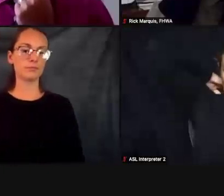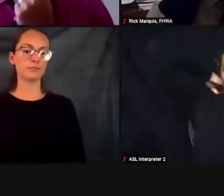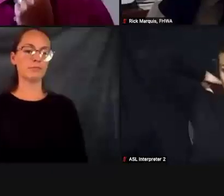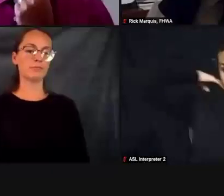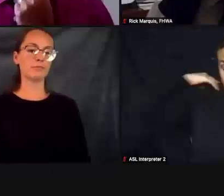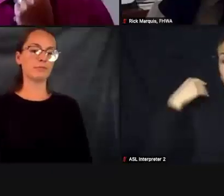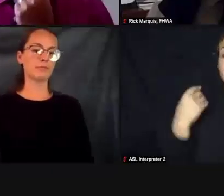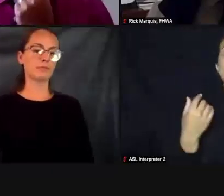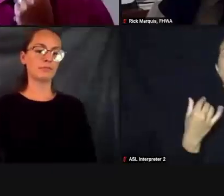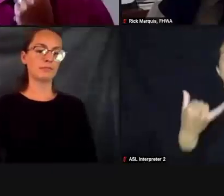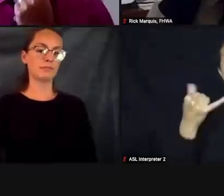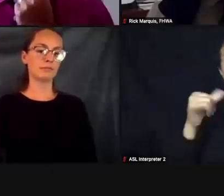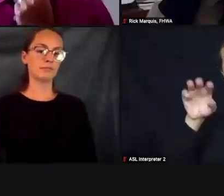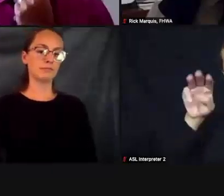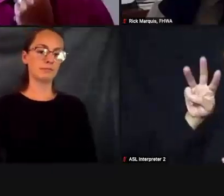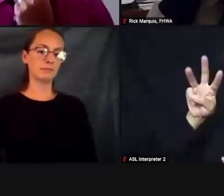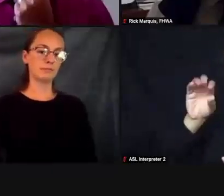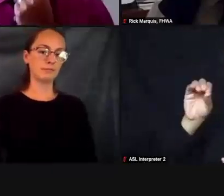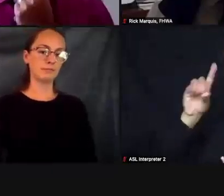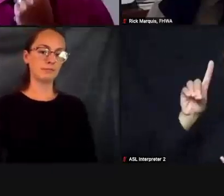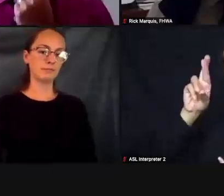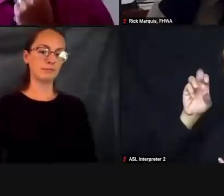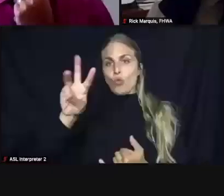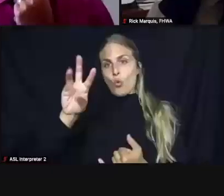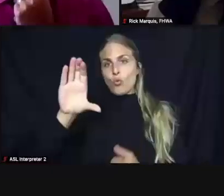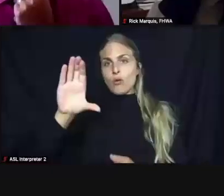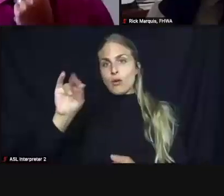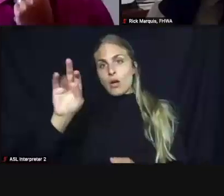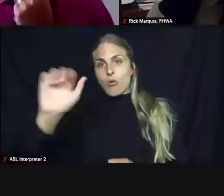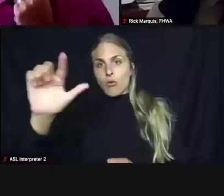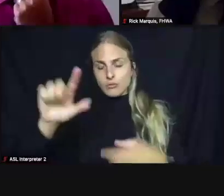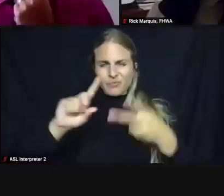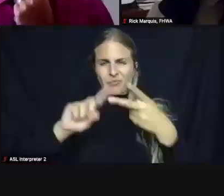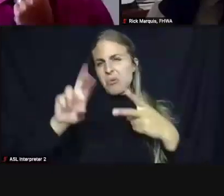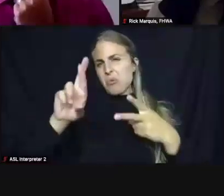a Woodruff Carroll, luego Ronald Norstam.